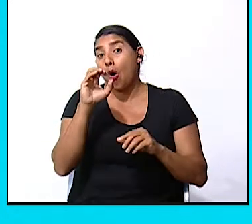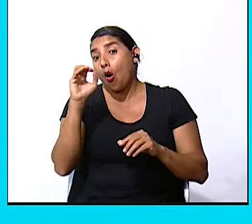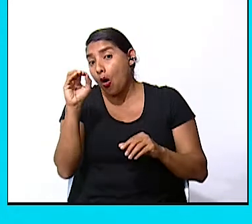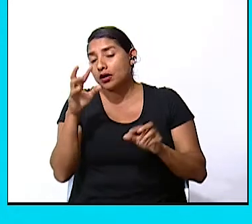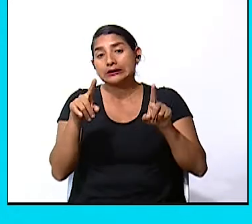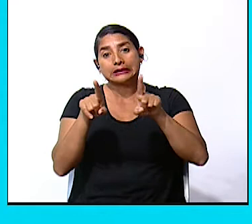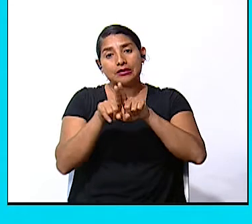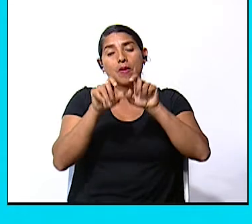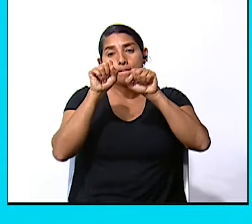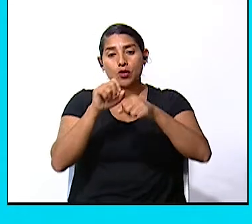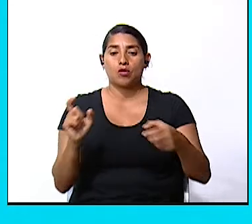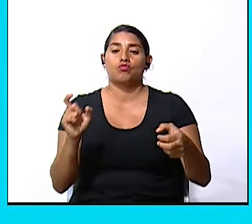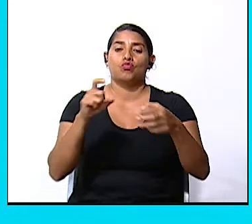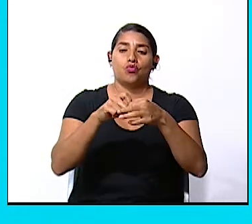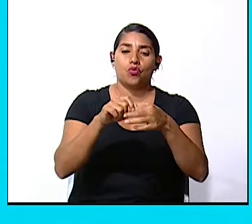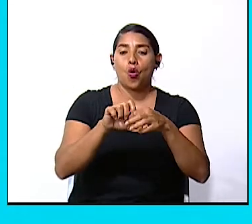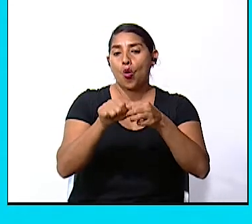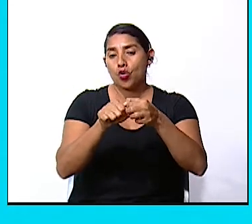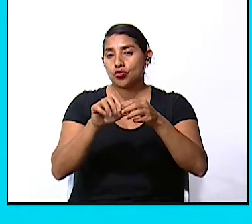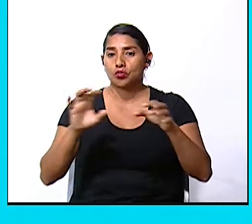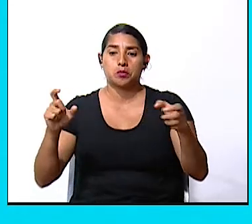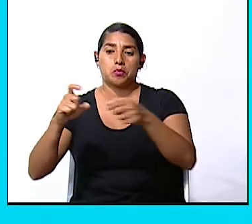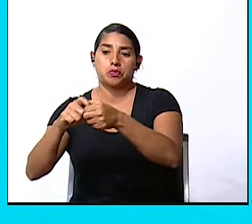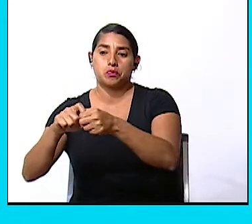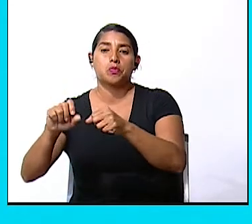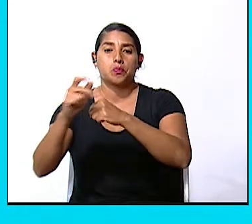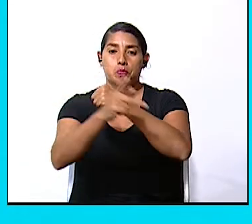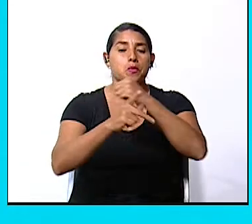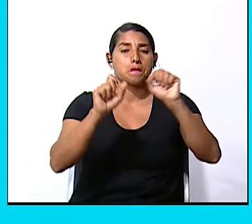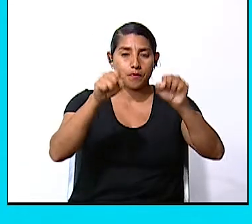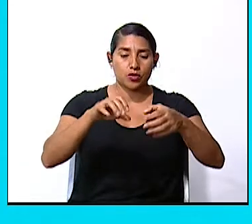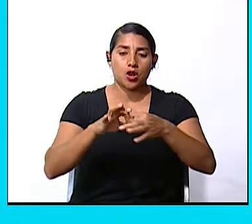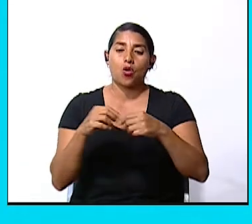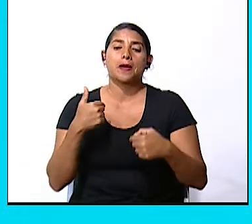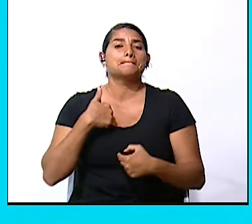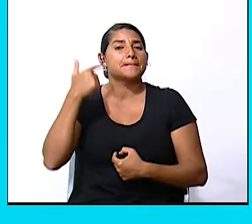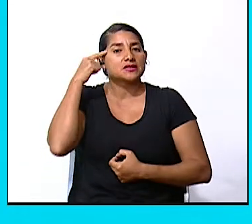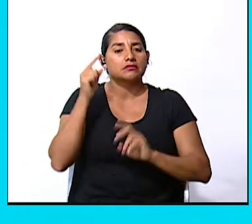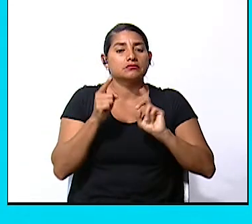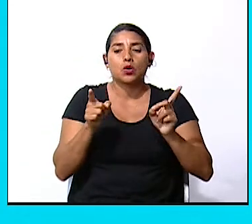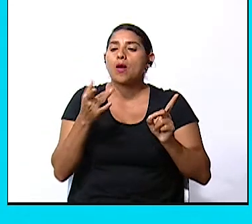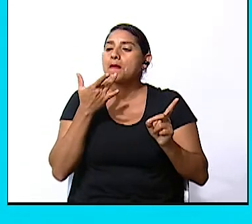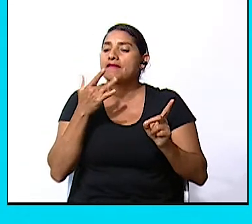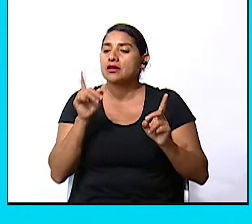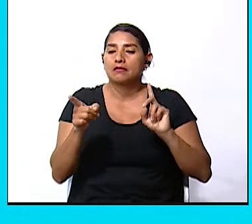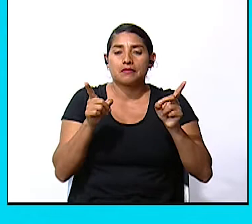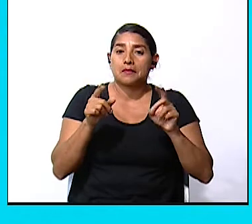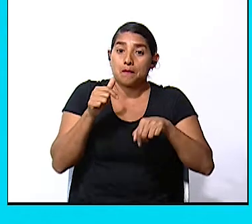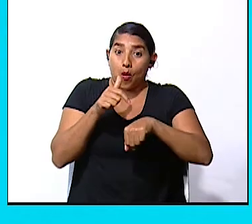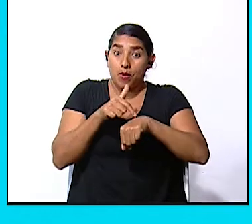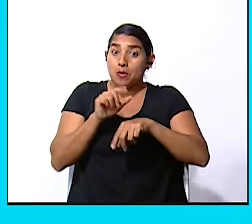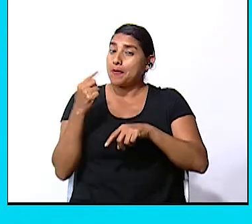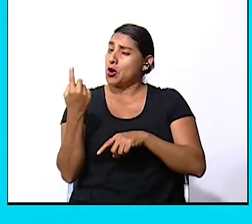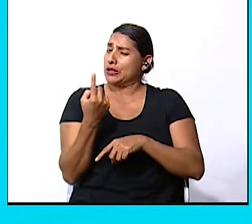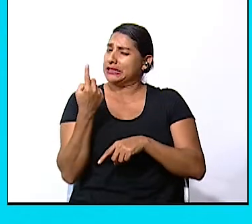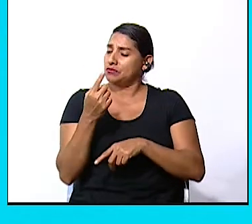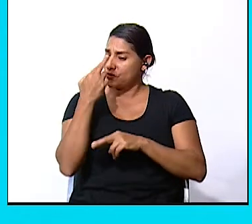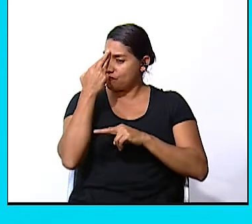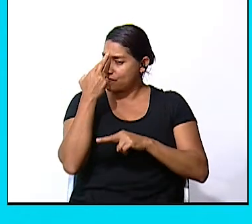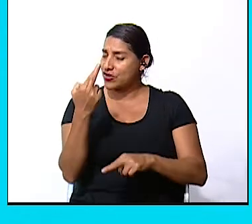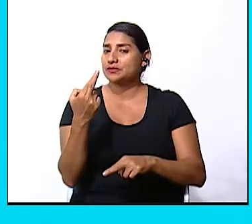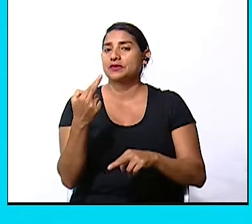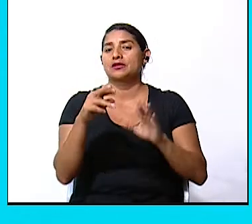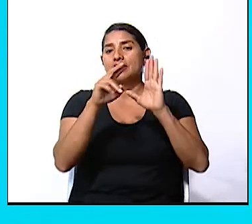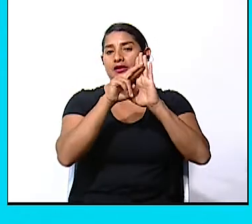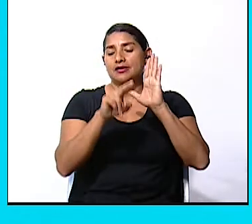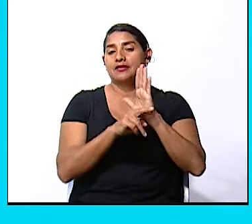también podía unirse a otro estado americano, lo que más le conveniera en ese momento, pero que siempre se respetaban